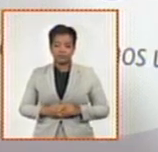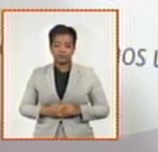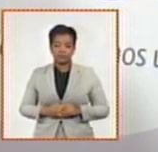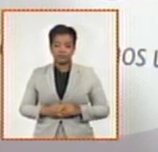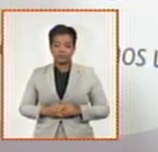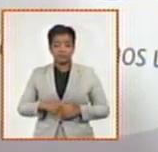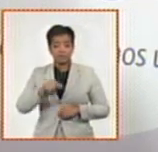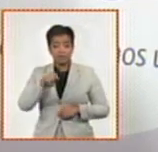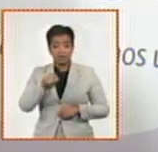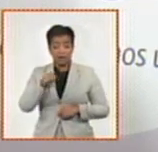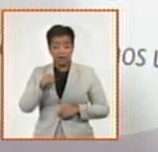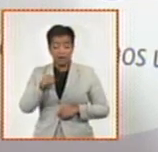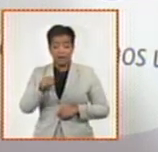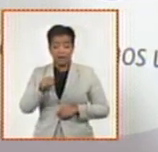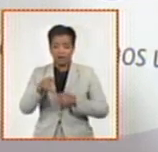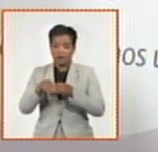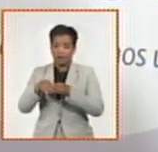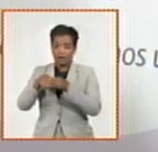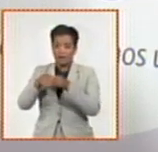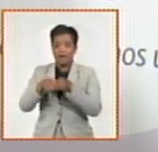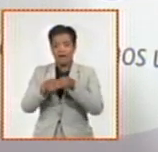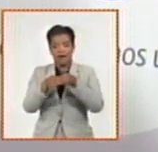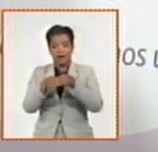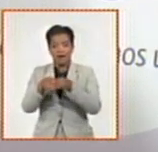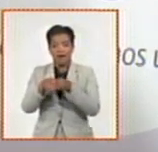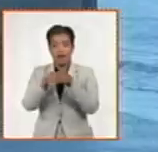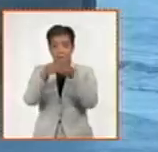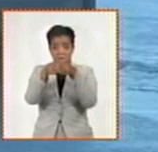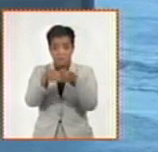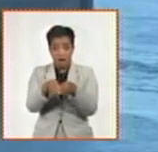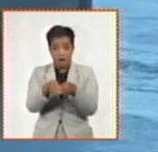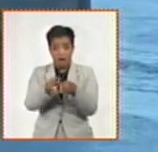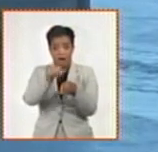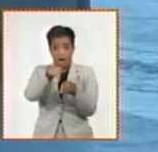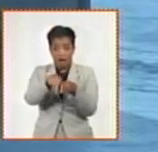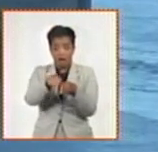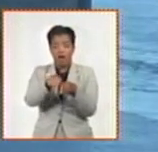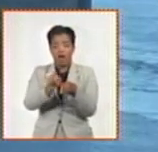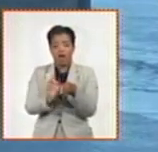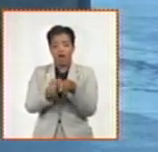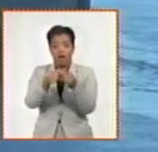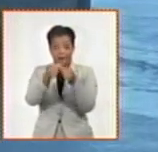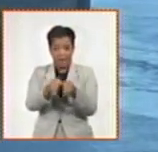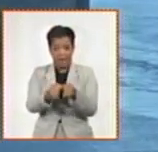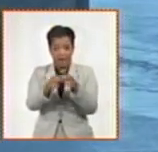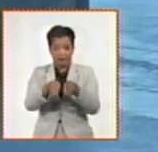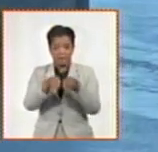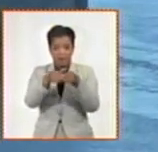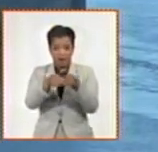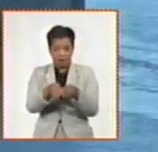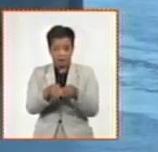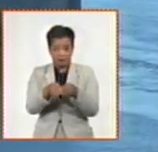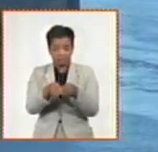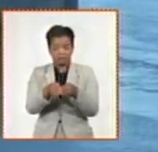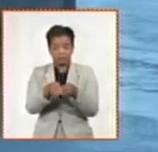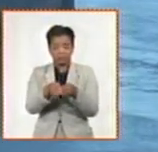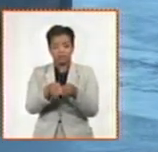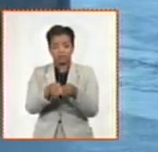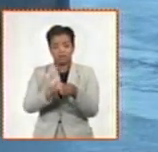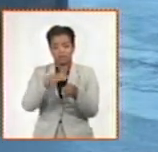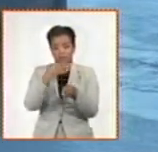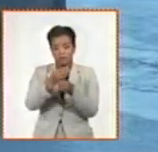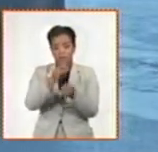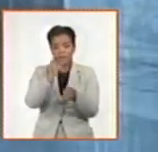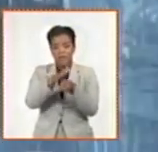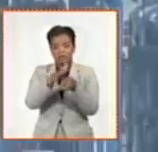al muelle definitivamente, que es el muelle de Astigal, hay un proceso de anclaje y fijación de la central flotante al muelle, y posteriormente se hará